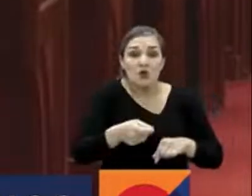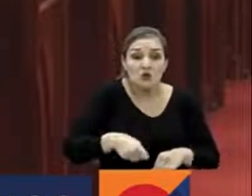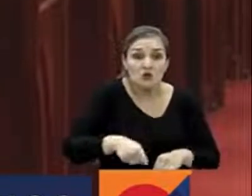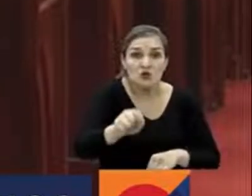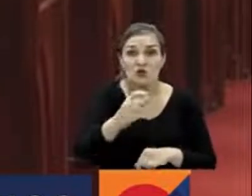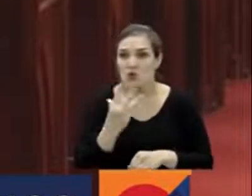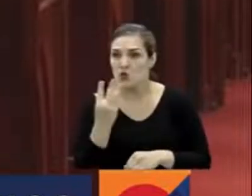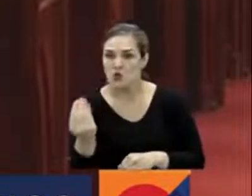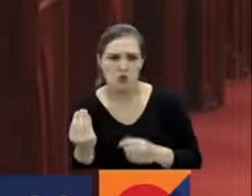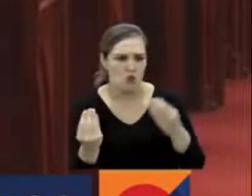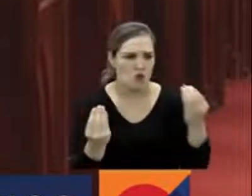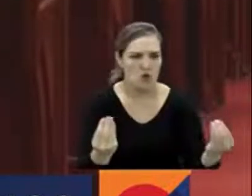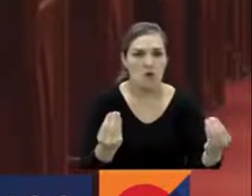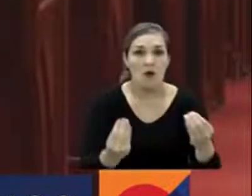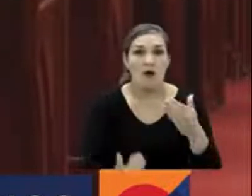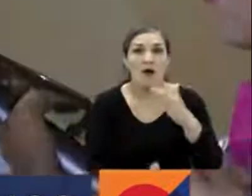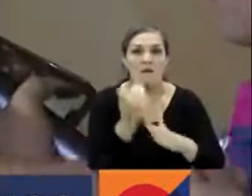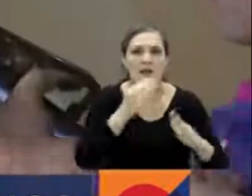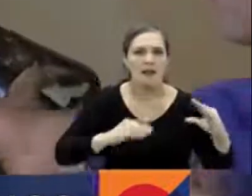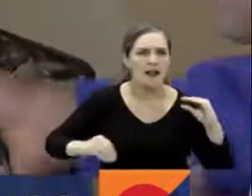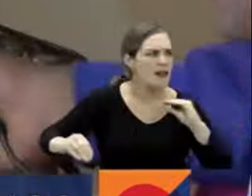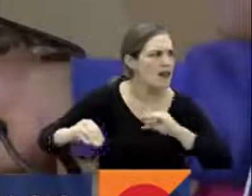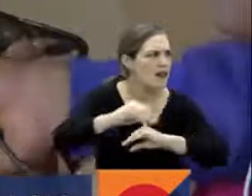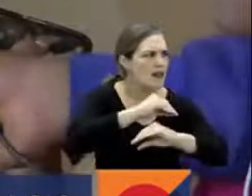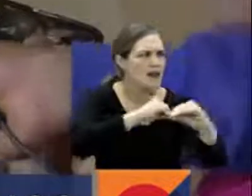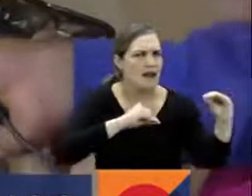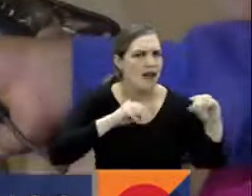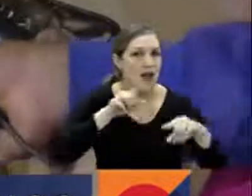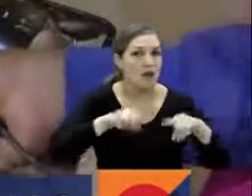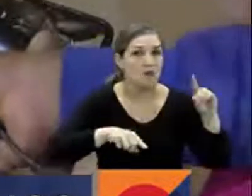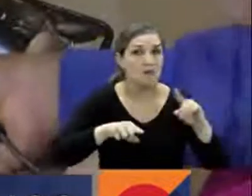para los llamados y comienzan los rumores. El presidente